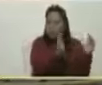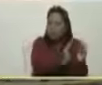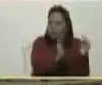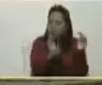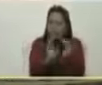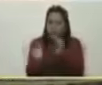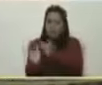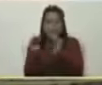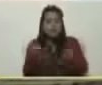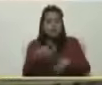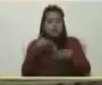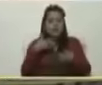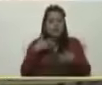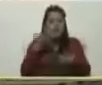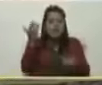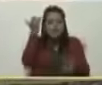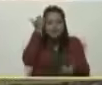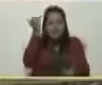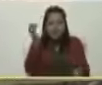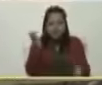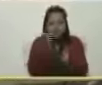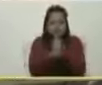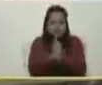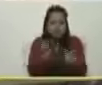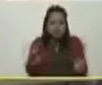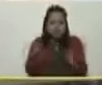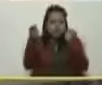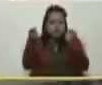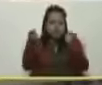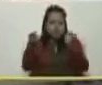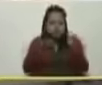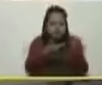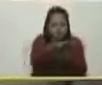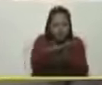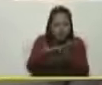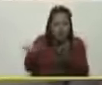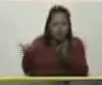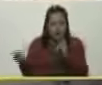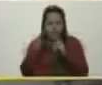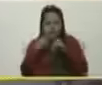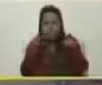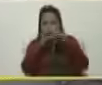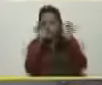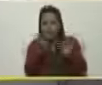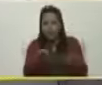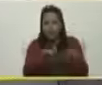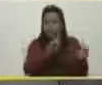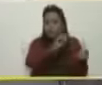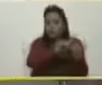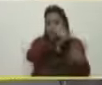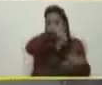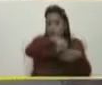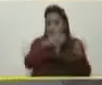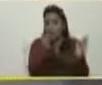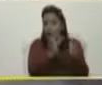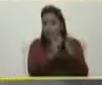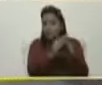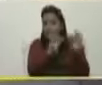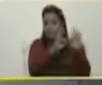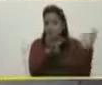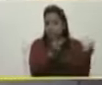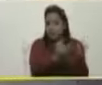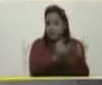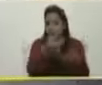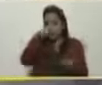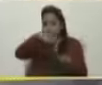Entonces yo he rescatado el concepto de conuco y lo he querido llevar a distintas escalas, desde el conuco familiar, el conuco